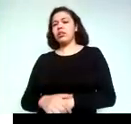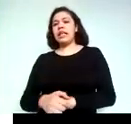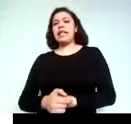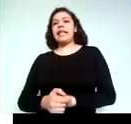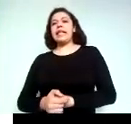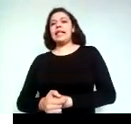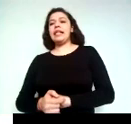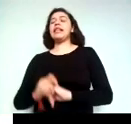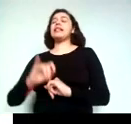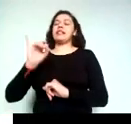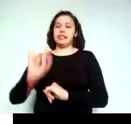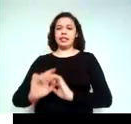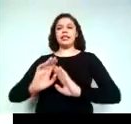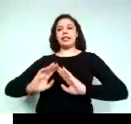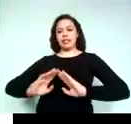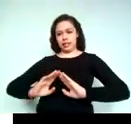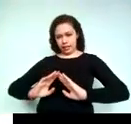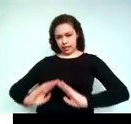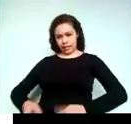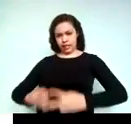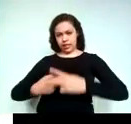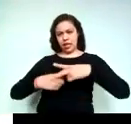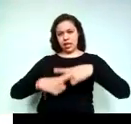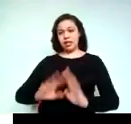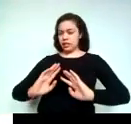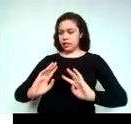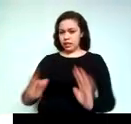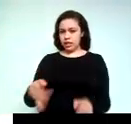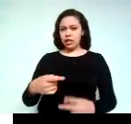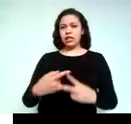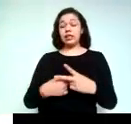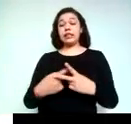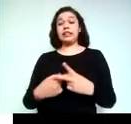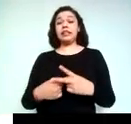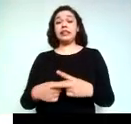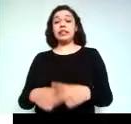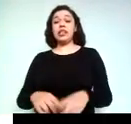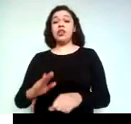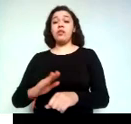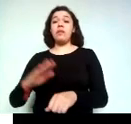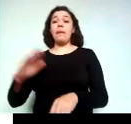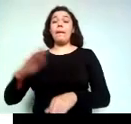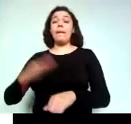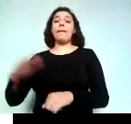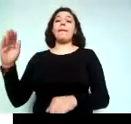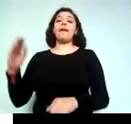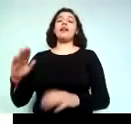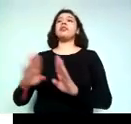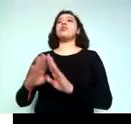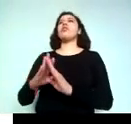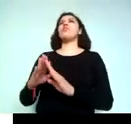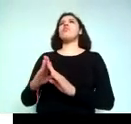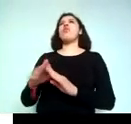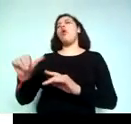sí, ya se empezaron las verificaciones y se empezaron sobre todo a través de instancias indirectas. ¿Qué quiere decir esto?